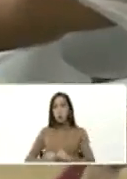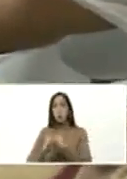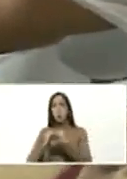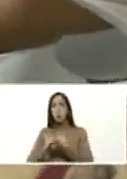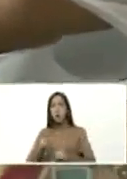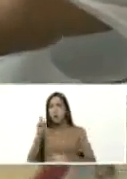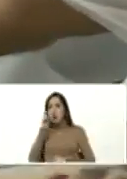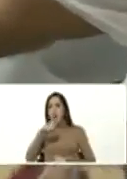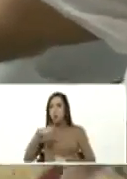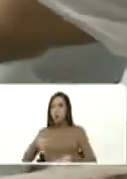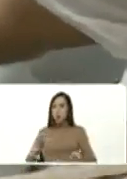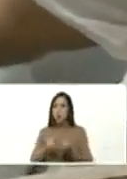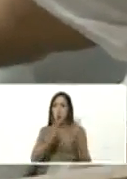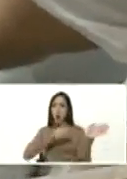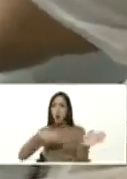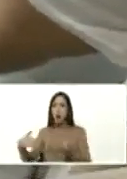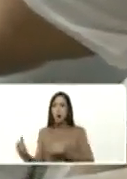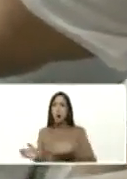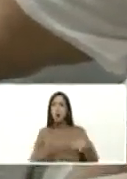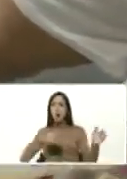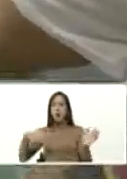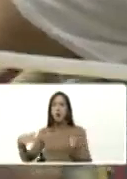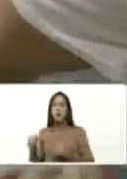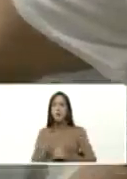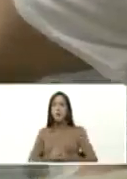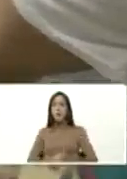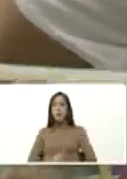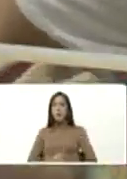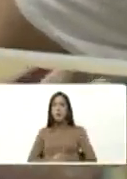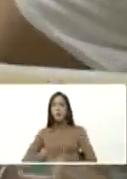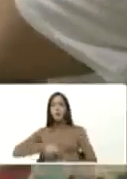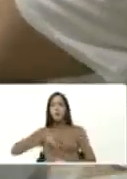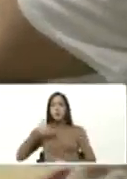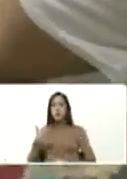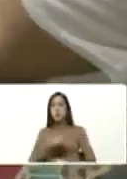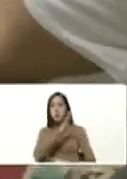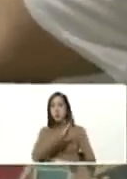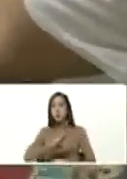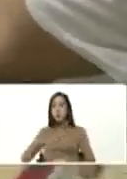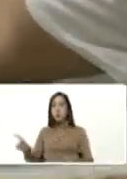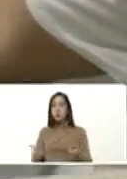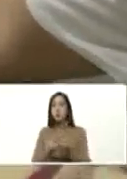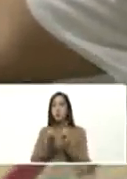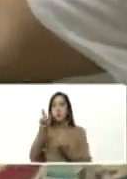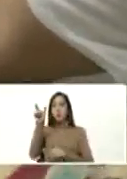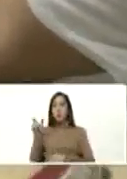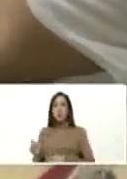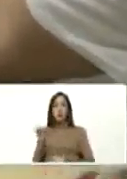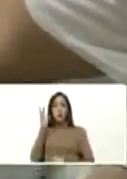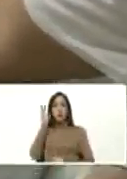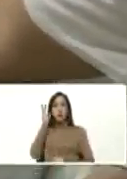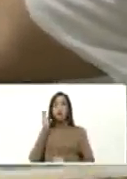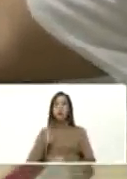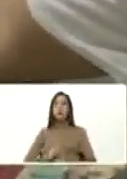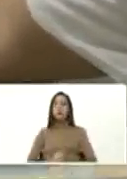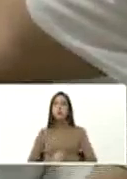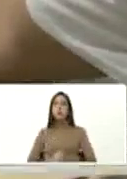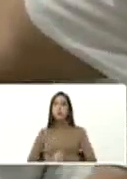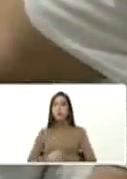como el viento en la mies. Siento el Caribe como una